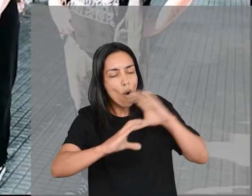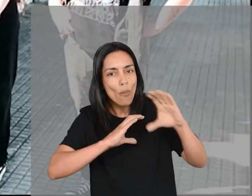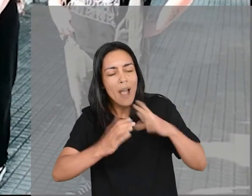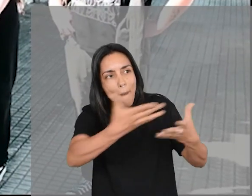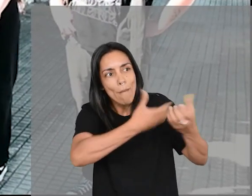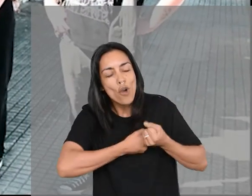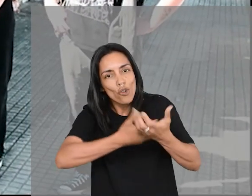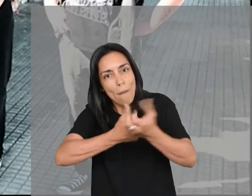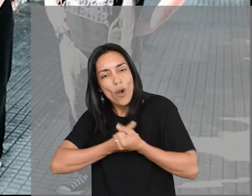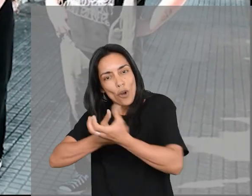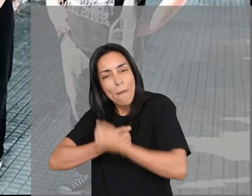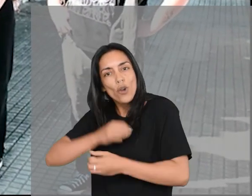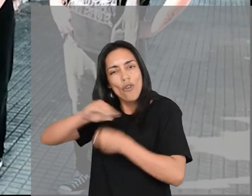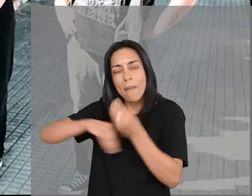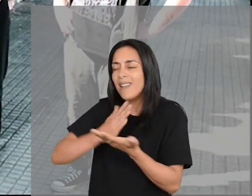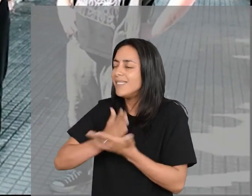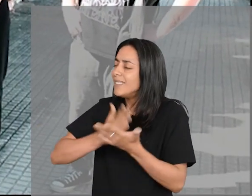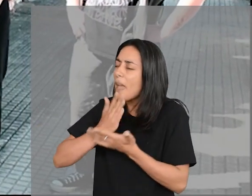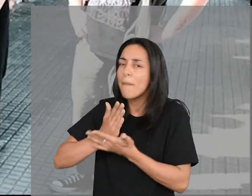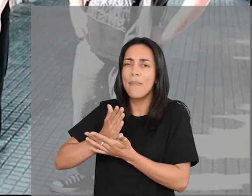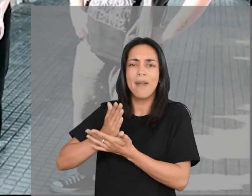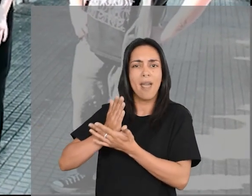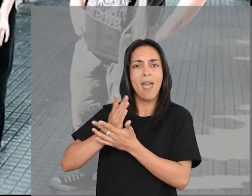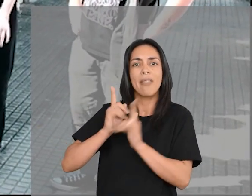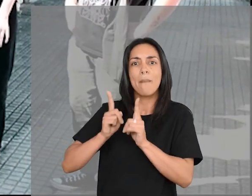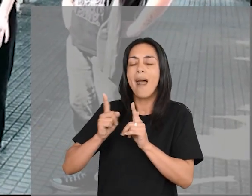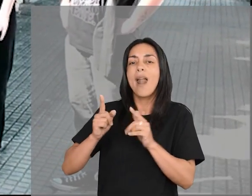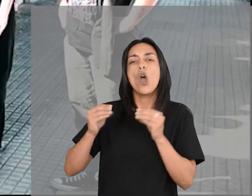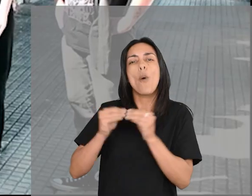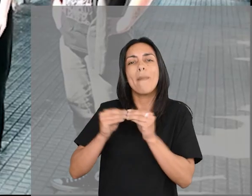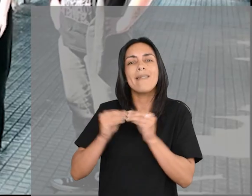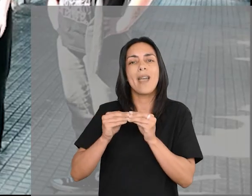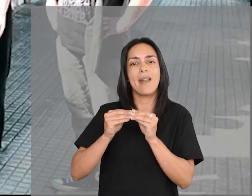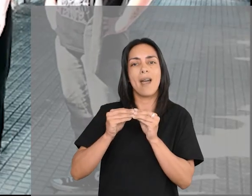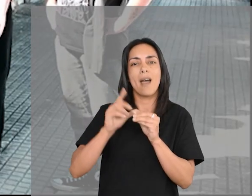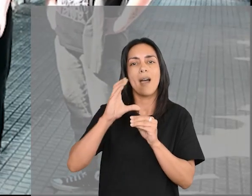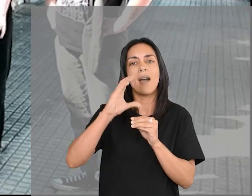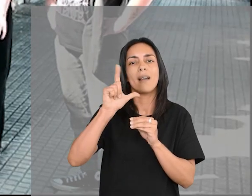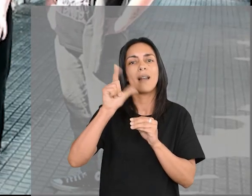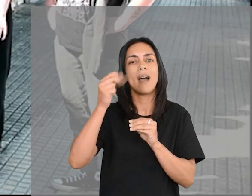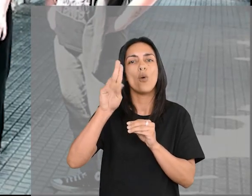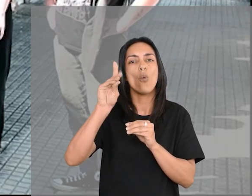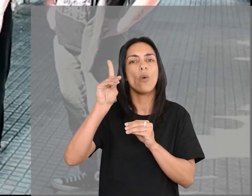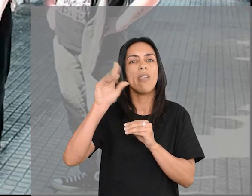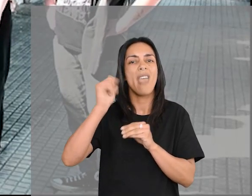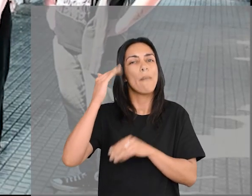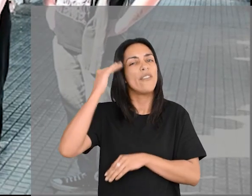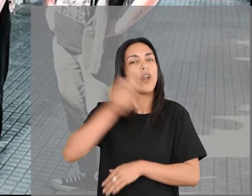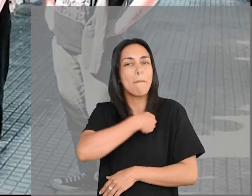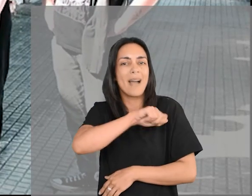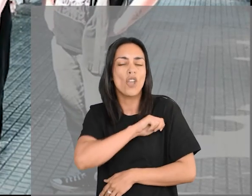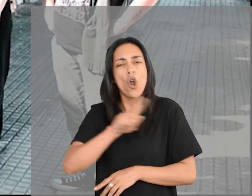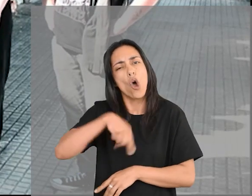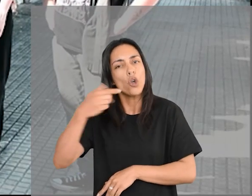esto y siempre estuvieron ahí. Agradezco a mis colegas Claudia Aguirre, profesora de lengua española, al profesor Mario Melgar